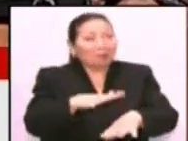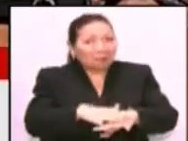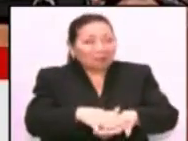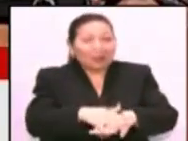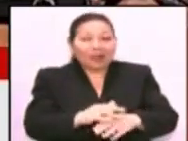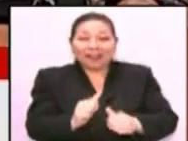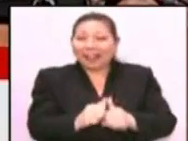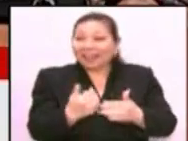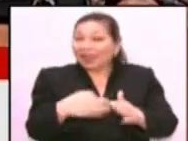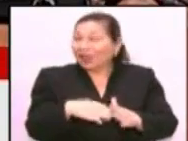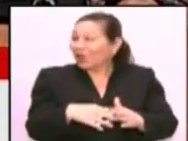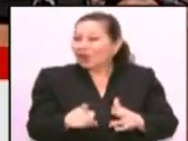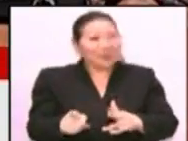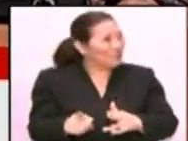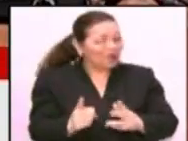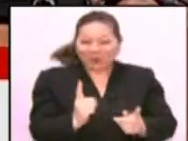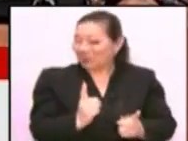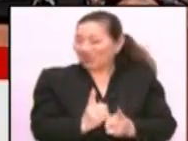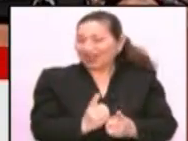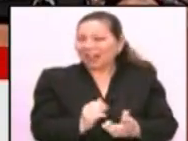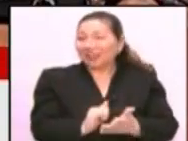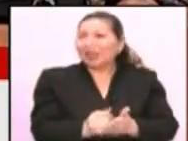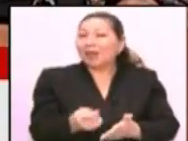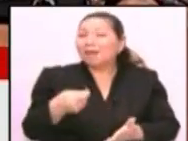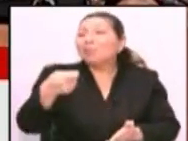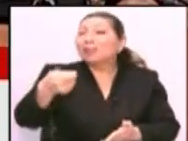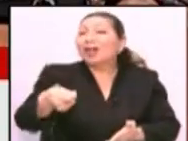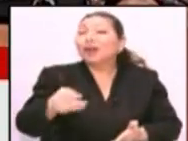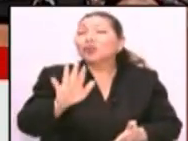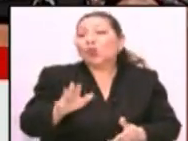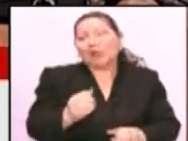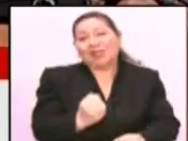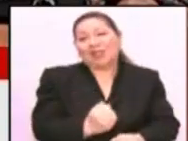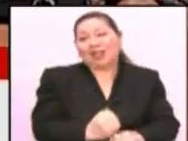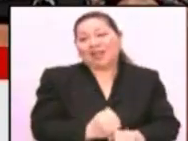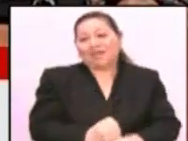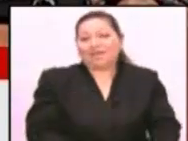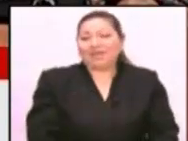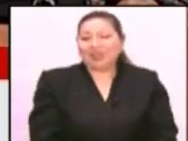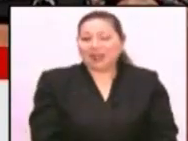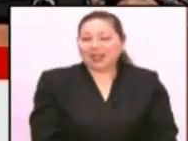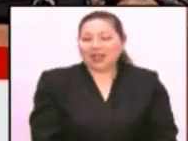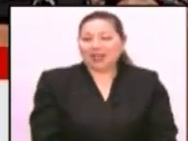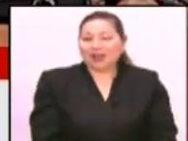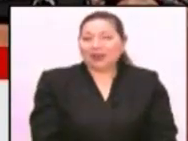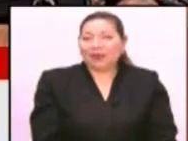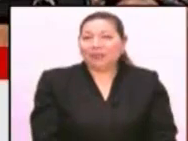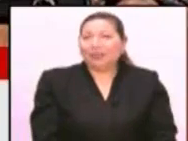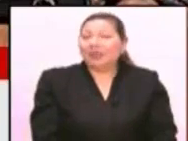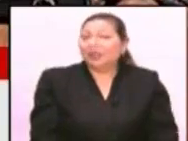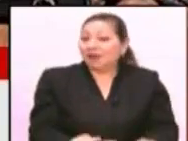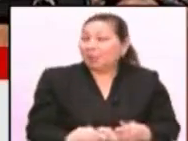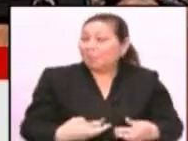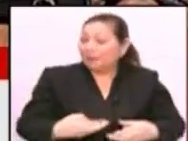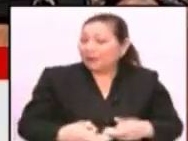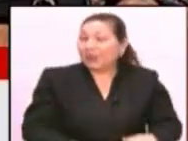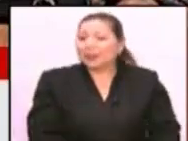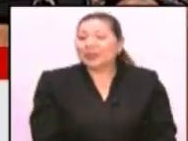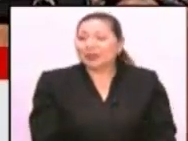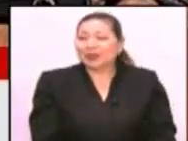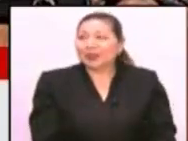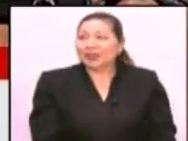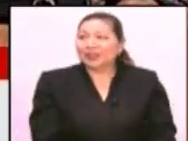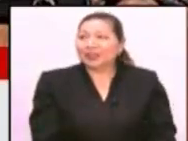el interno, una vez que egrese, no va a encontrar a alguien que le subsidie su trabajo, ¿no es cierto? Creemos que lo que queremos con cárceles productivas